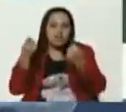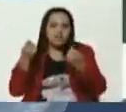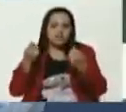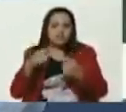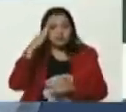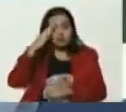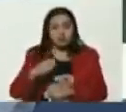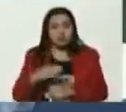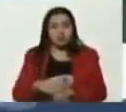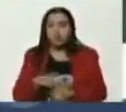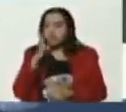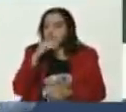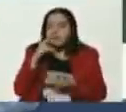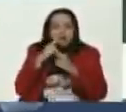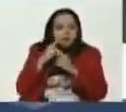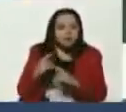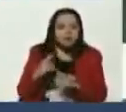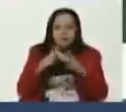Ellos no tienen respuesta, ¿eh? Porque